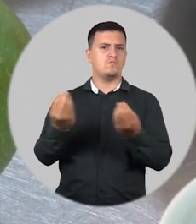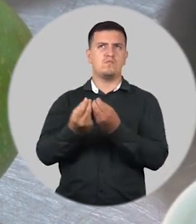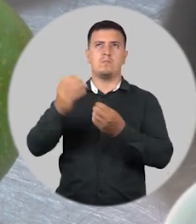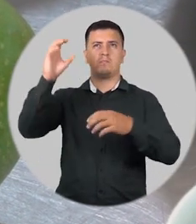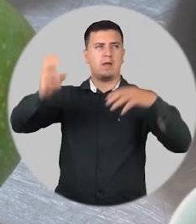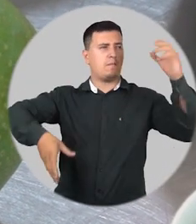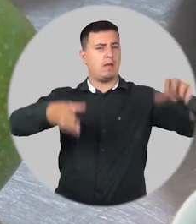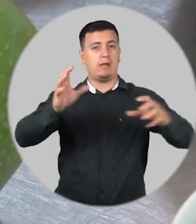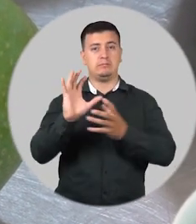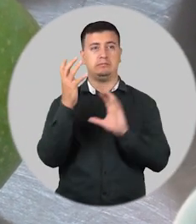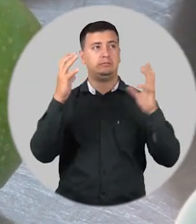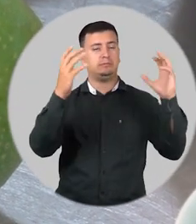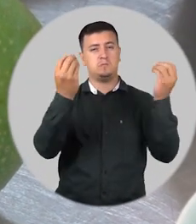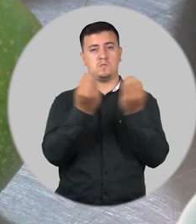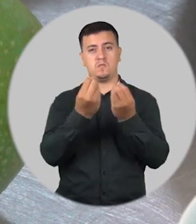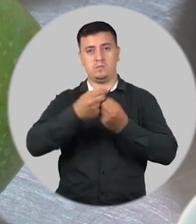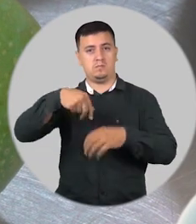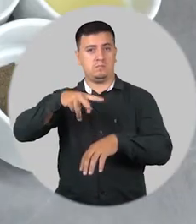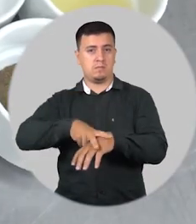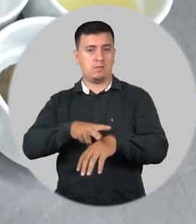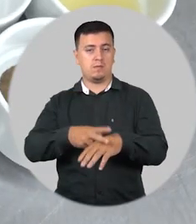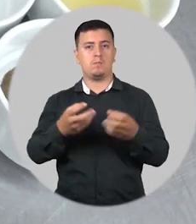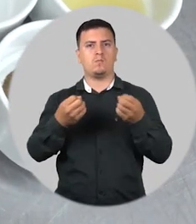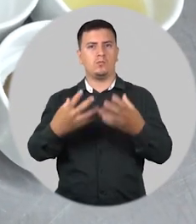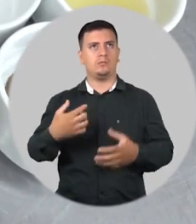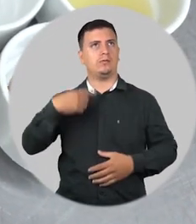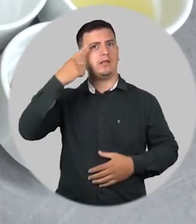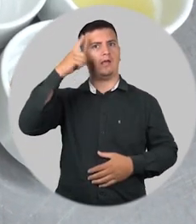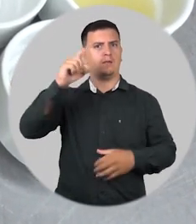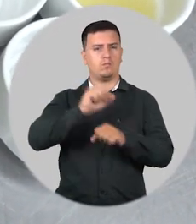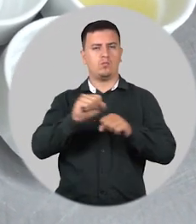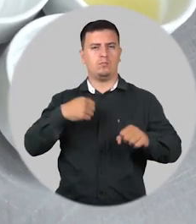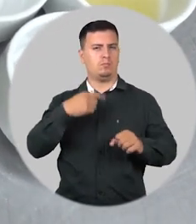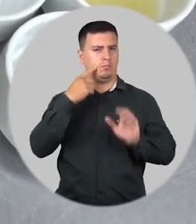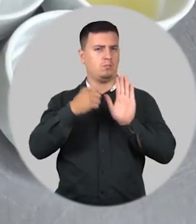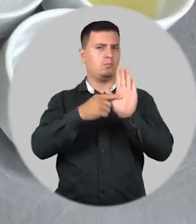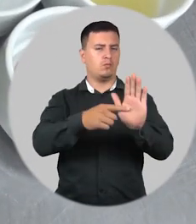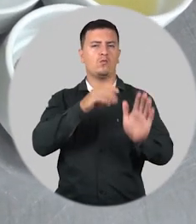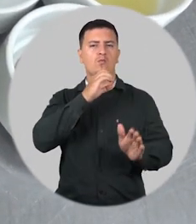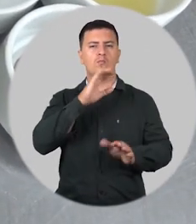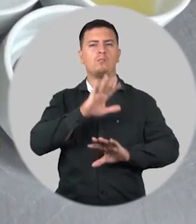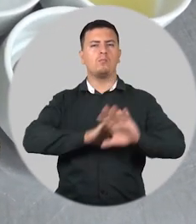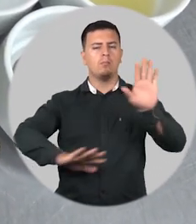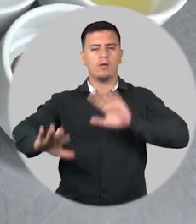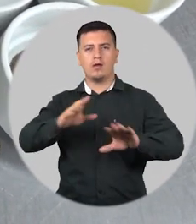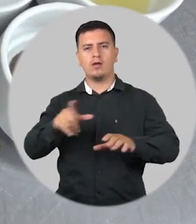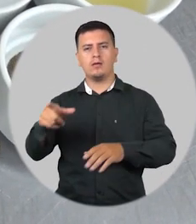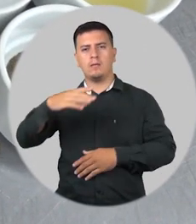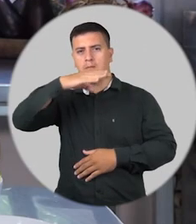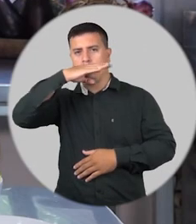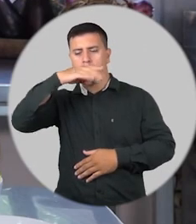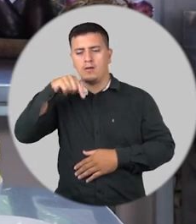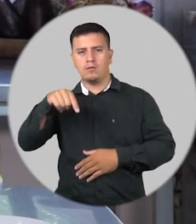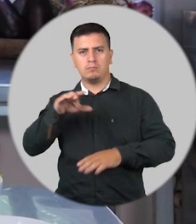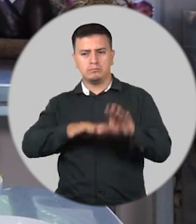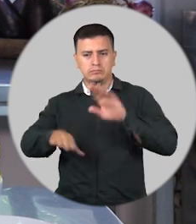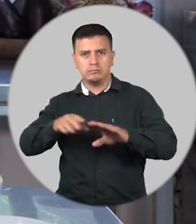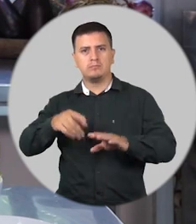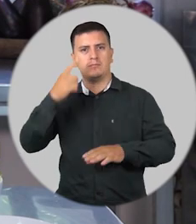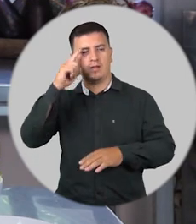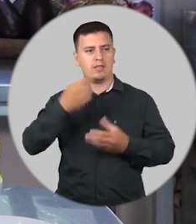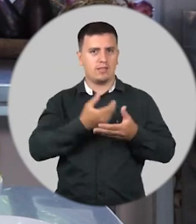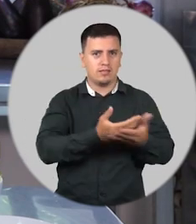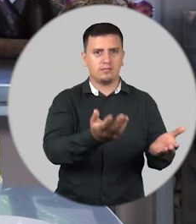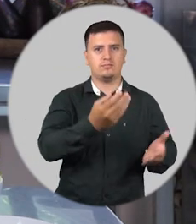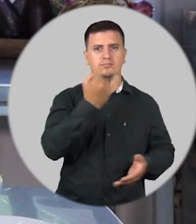en abundancia en nuestro país, así que compartir diferentes recetas para quitarle provecho, hacer que le guste